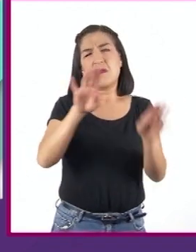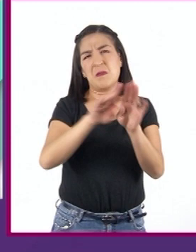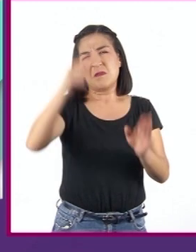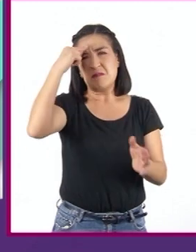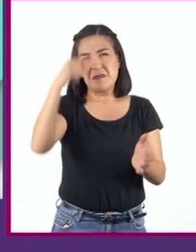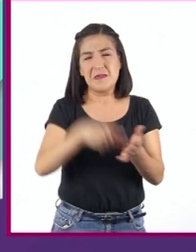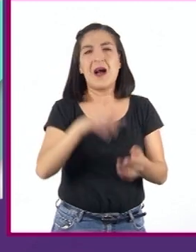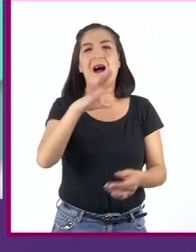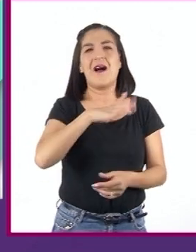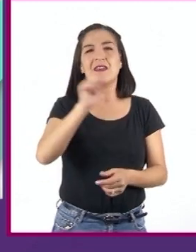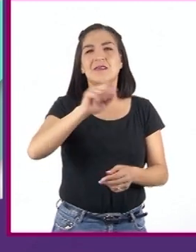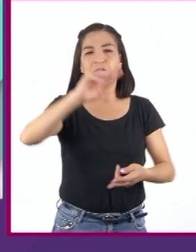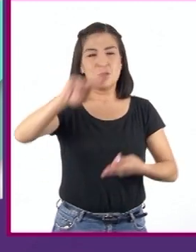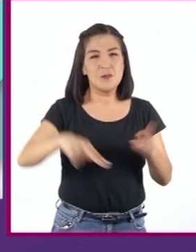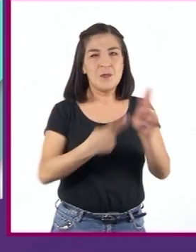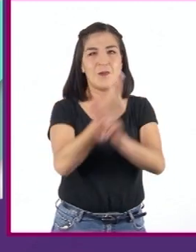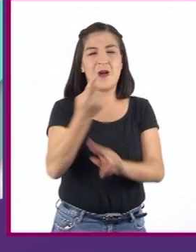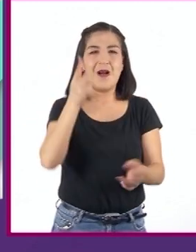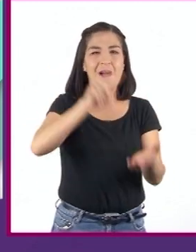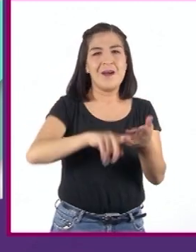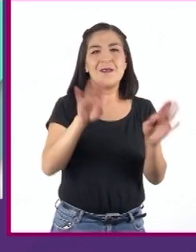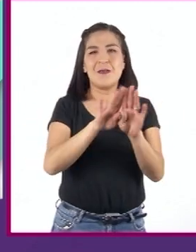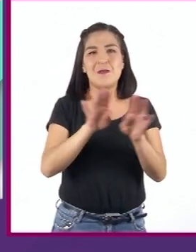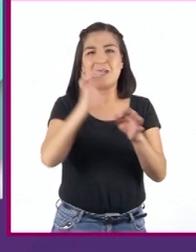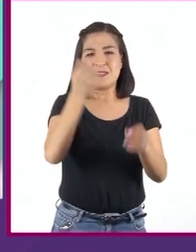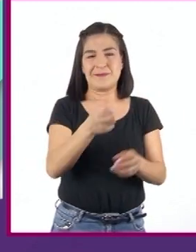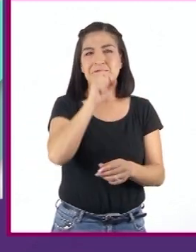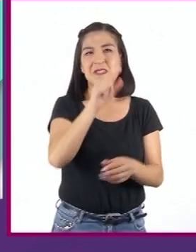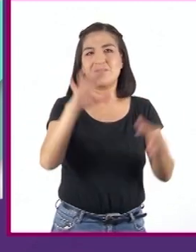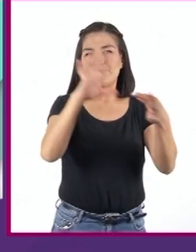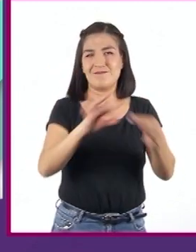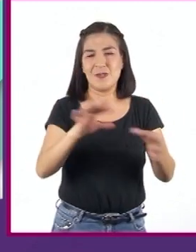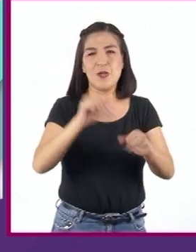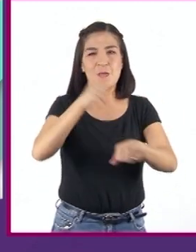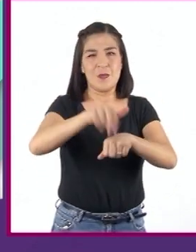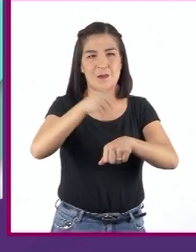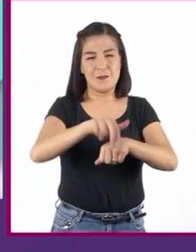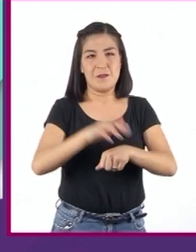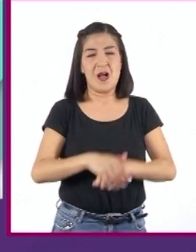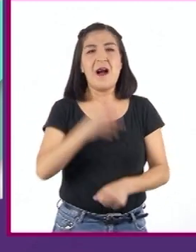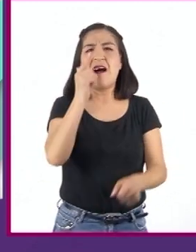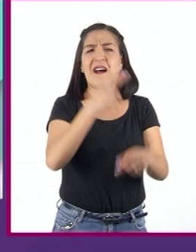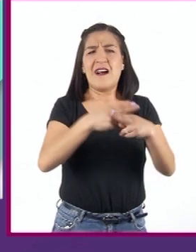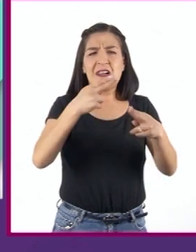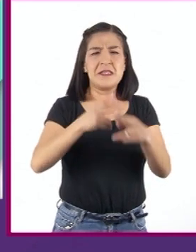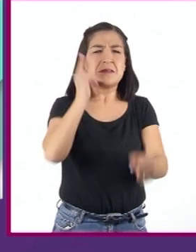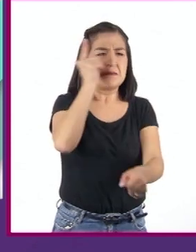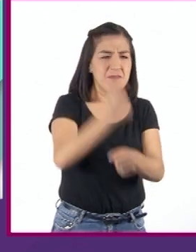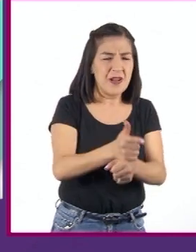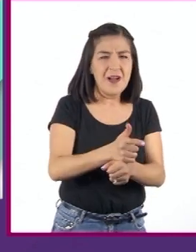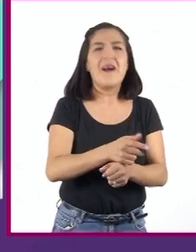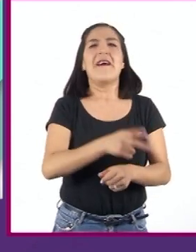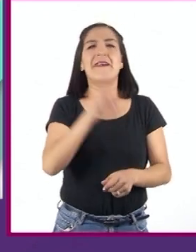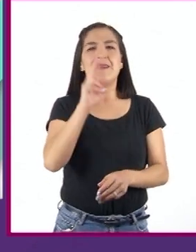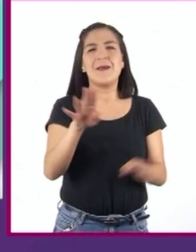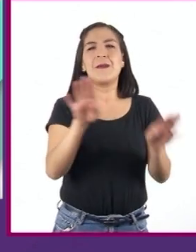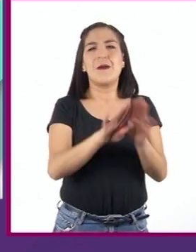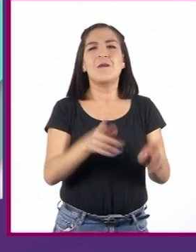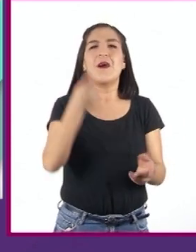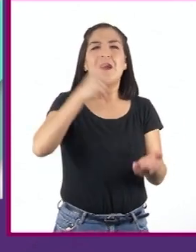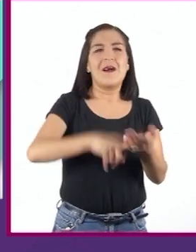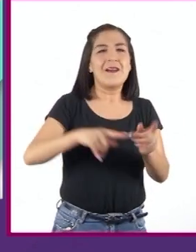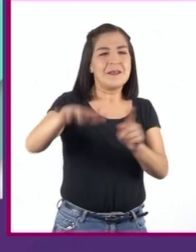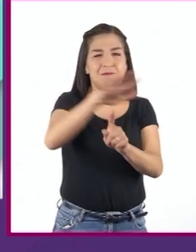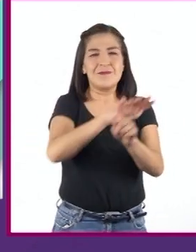todo el universo estaba construido con base en estos números, hasta que hicieron un descubrimiento que contradijo la armonía que